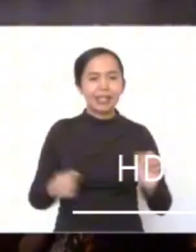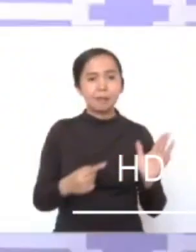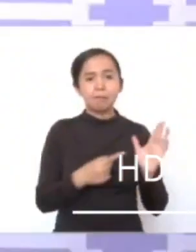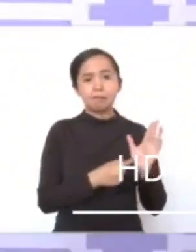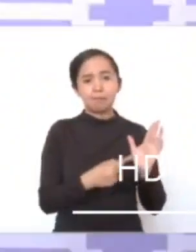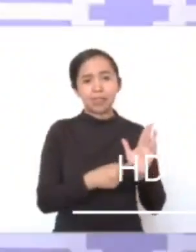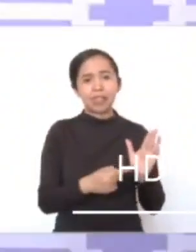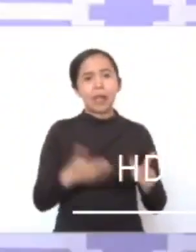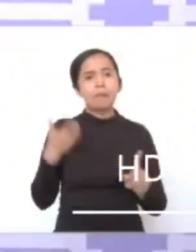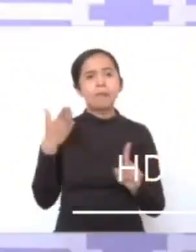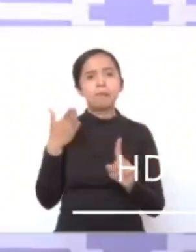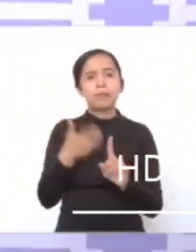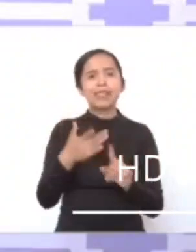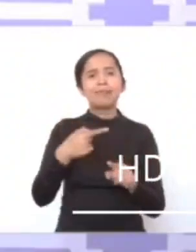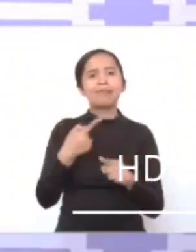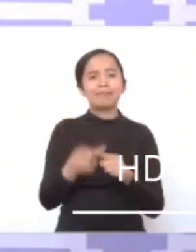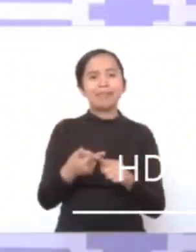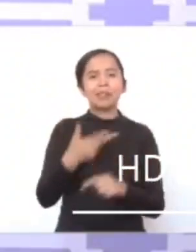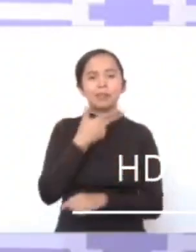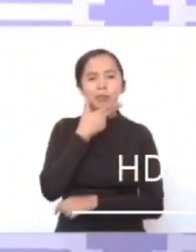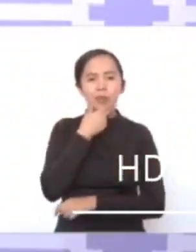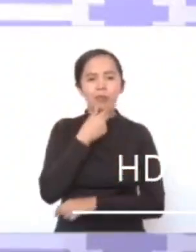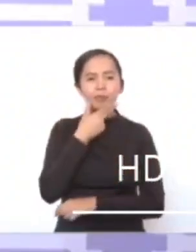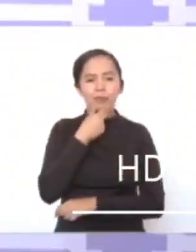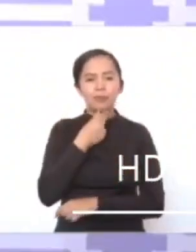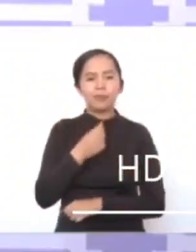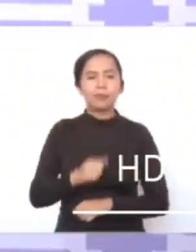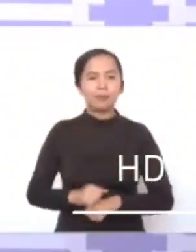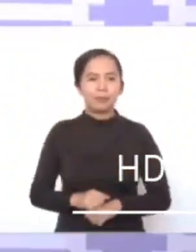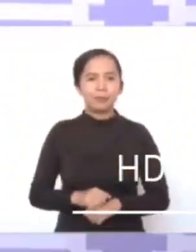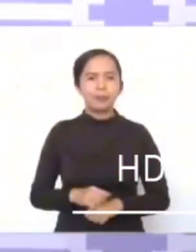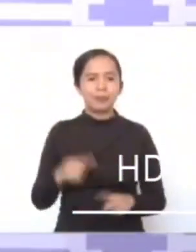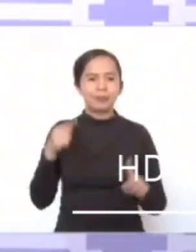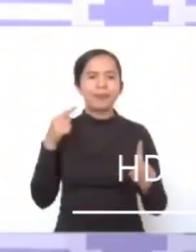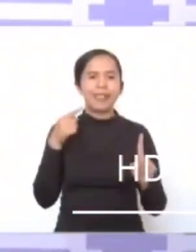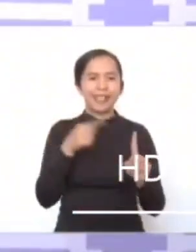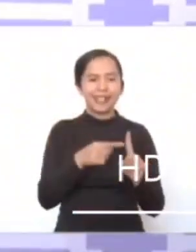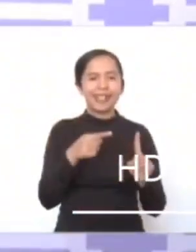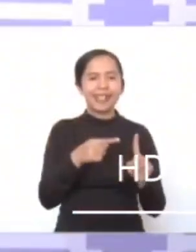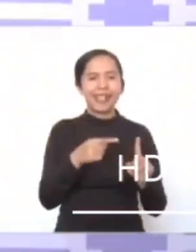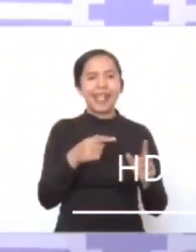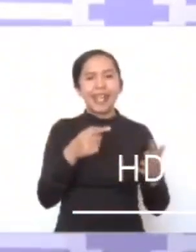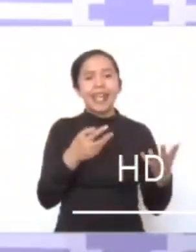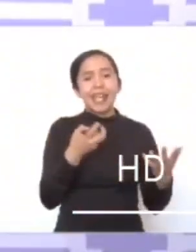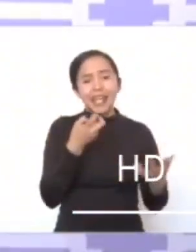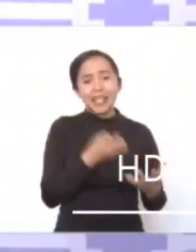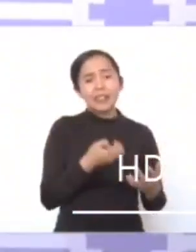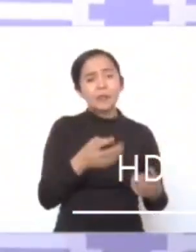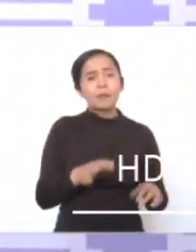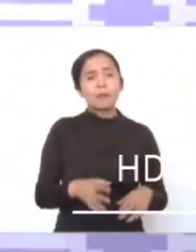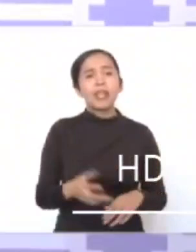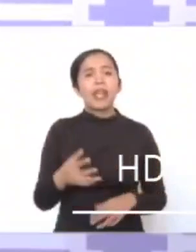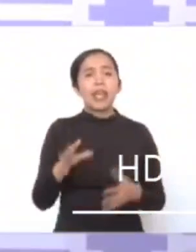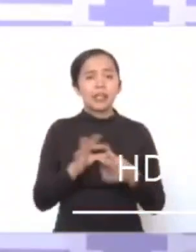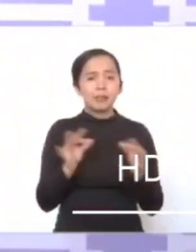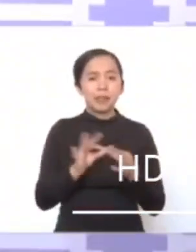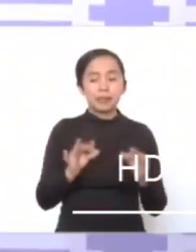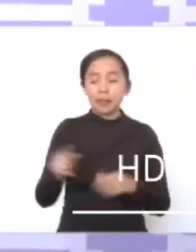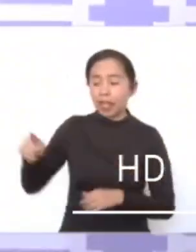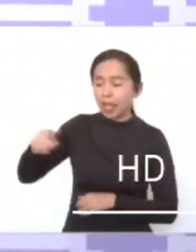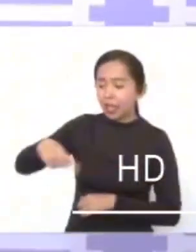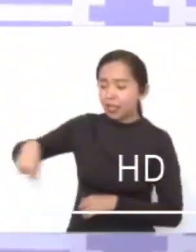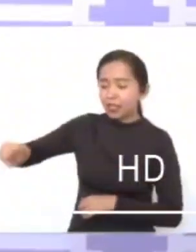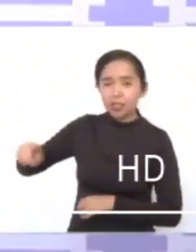campaña dirigida a los hombres. Esta es una campaña para decir a los hombres: no agredas